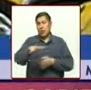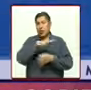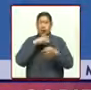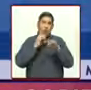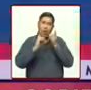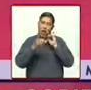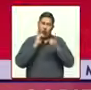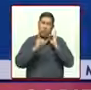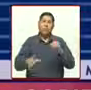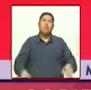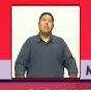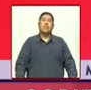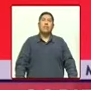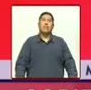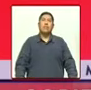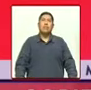diálogo.